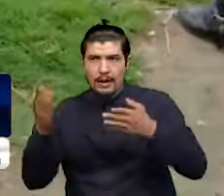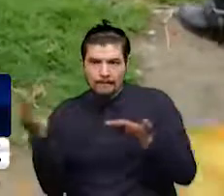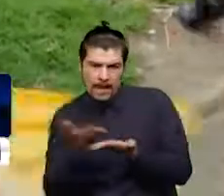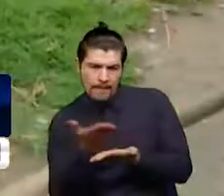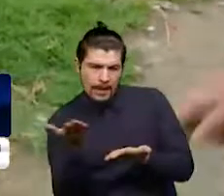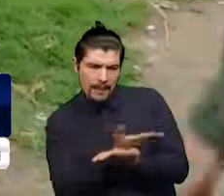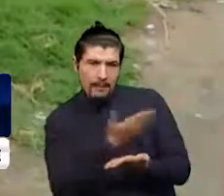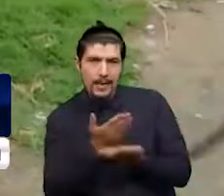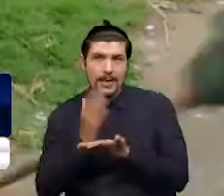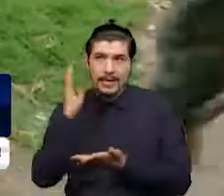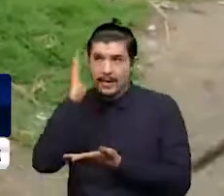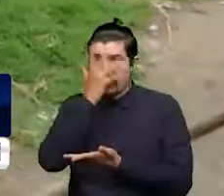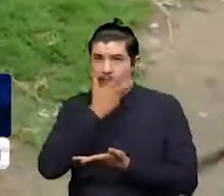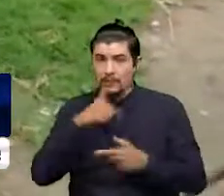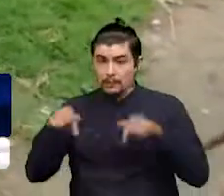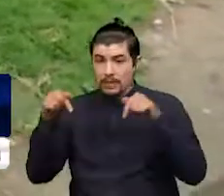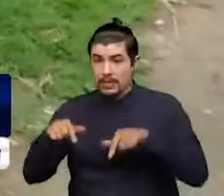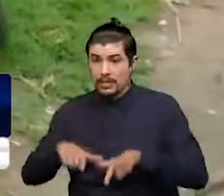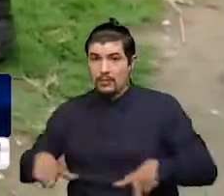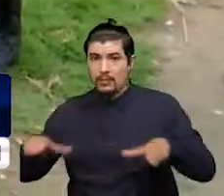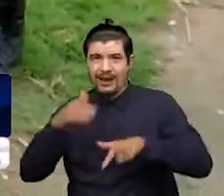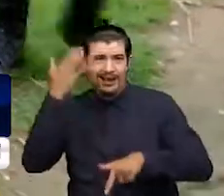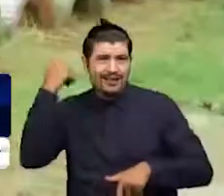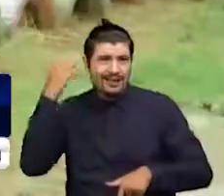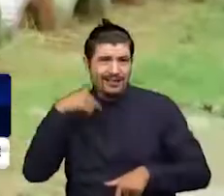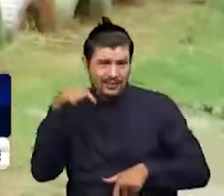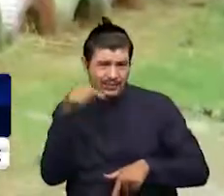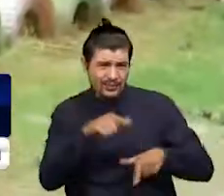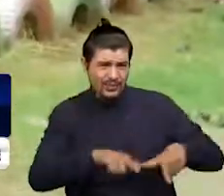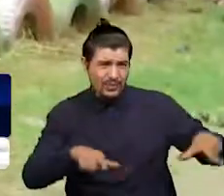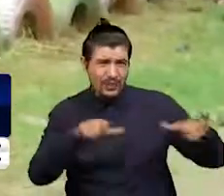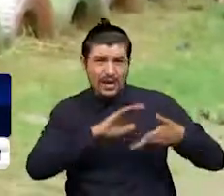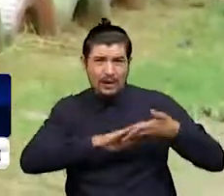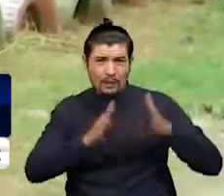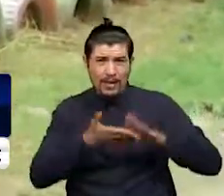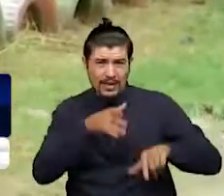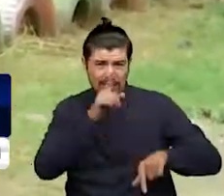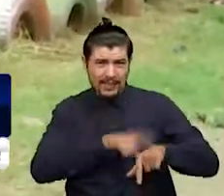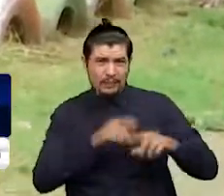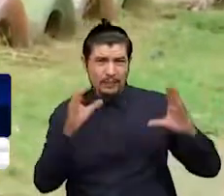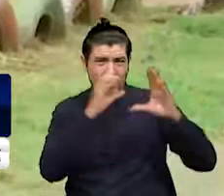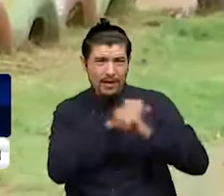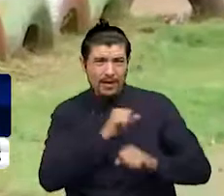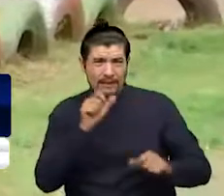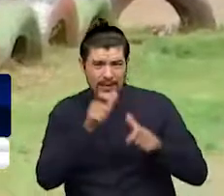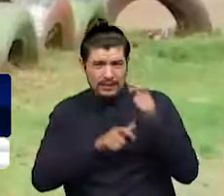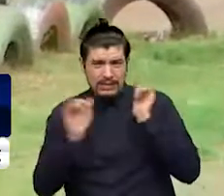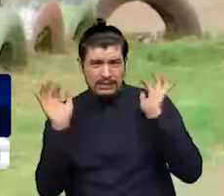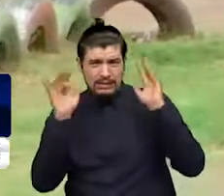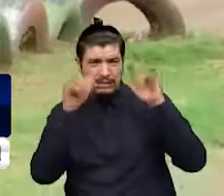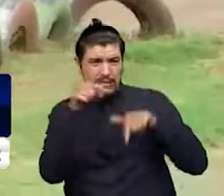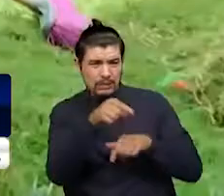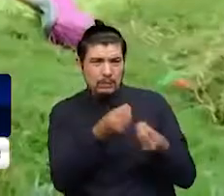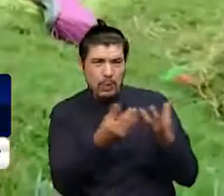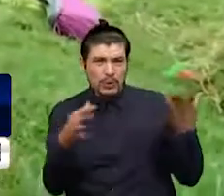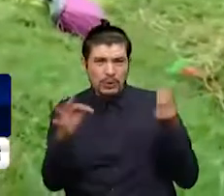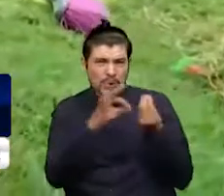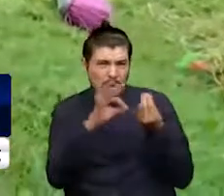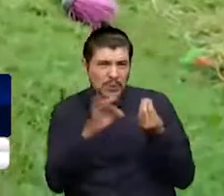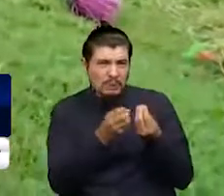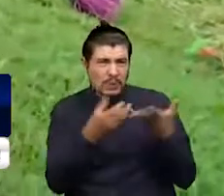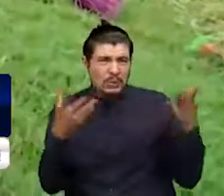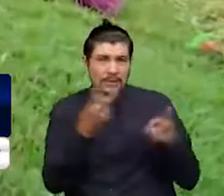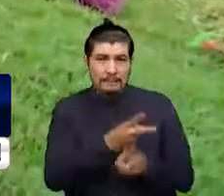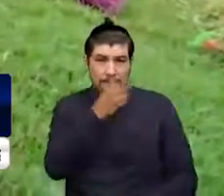este lugar que estaba afectando porque según la comunidad, en horas de la noche se prestaba para que se generaran focos de